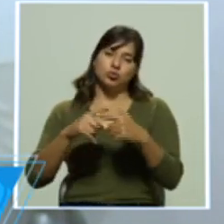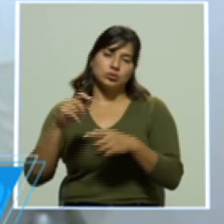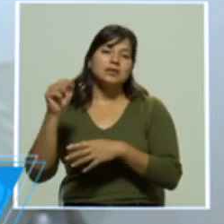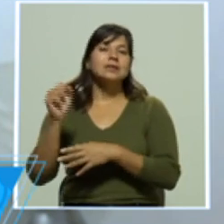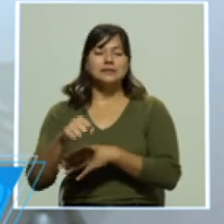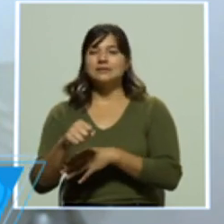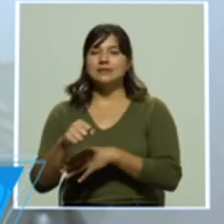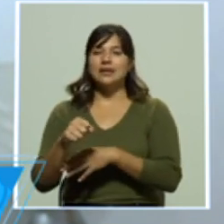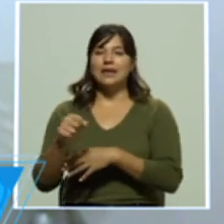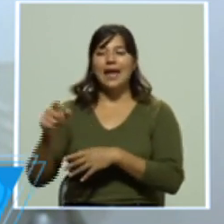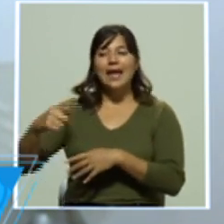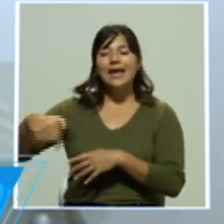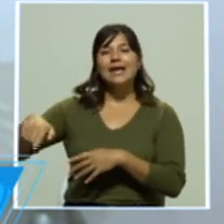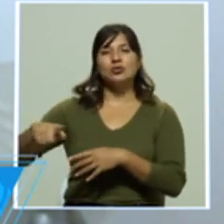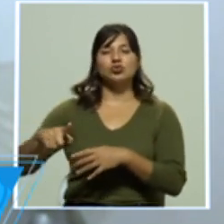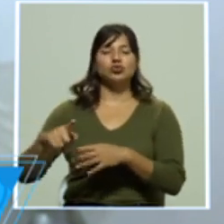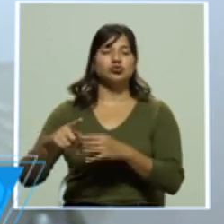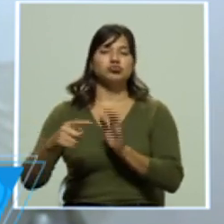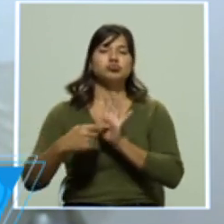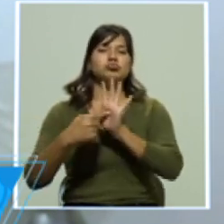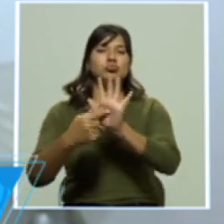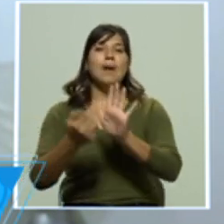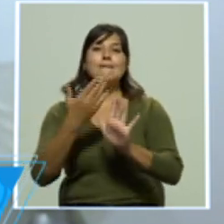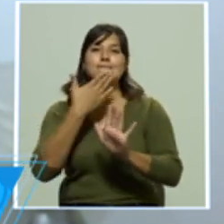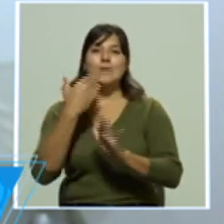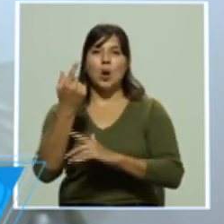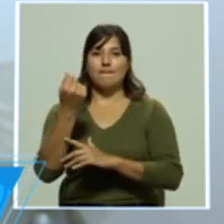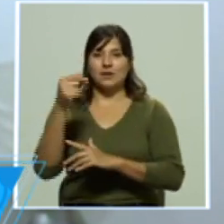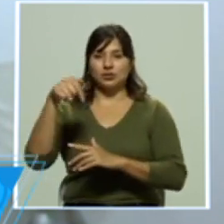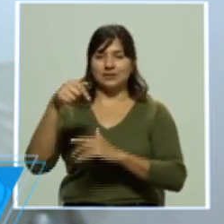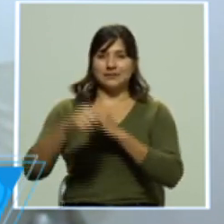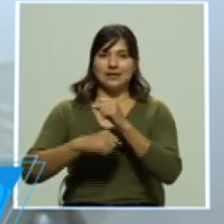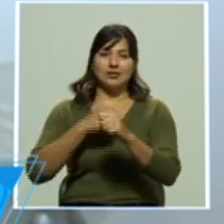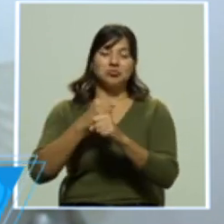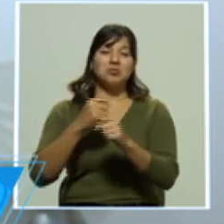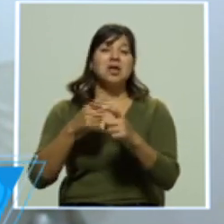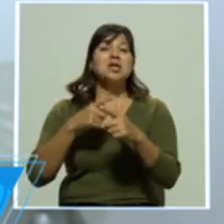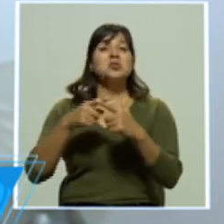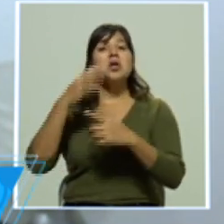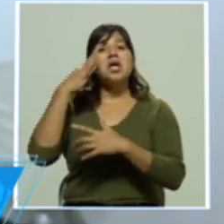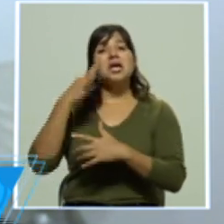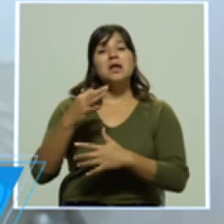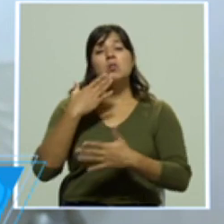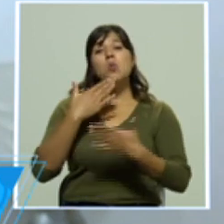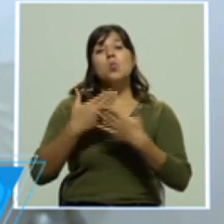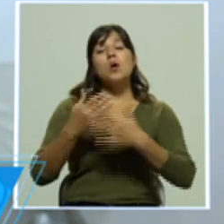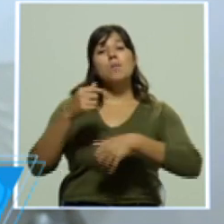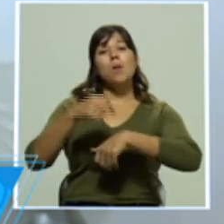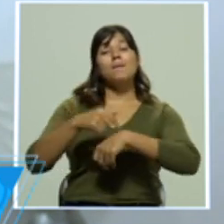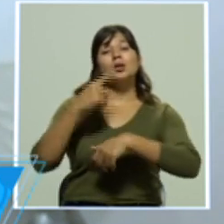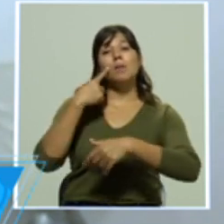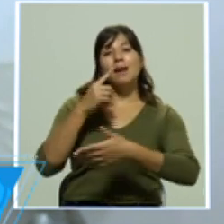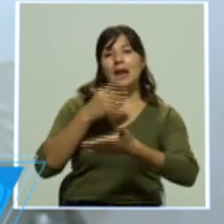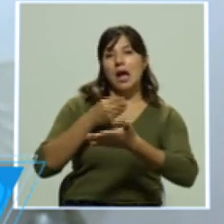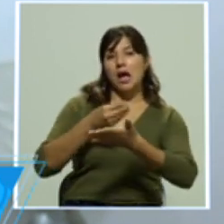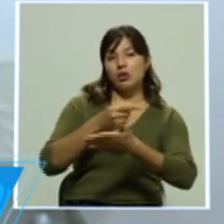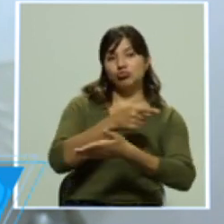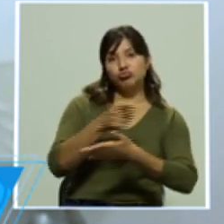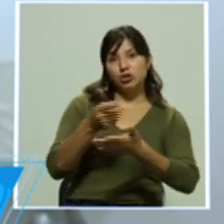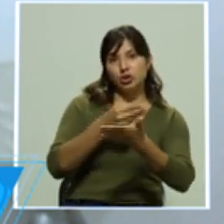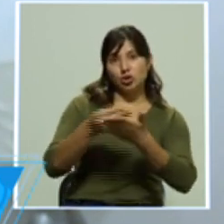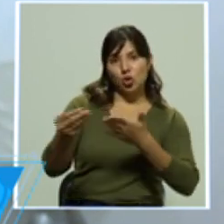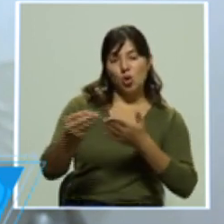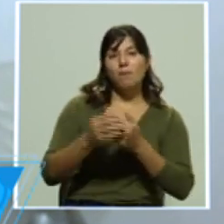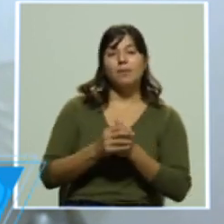mucho mayores este año. Así que consideramos que es un buen momento para comprar. las condiciones se dan para que se puedan